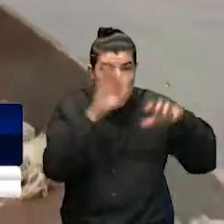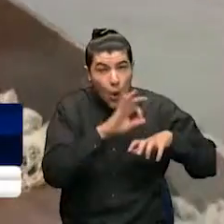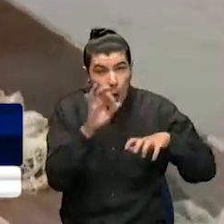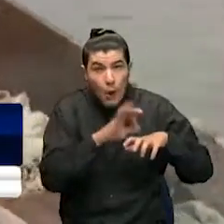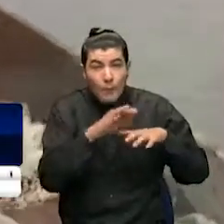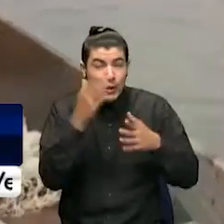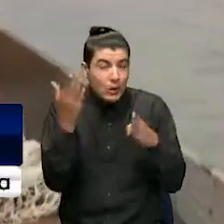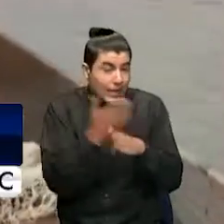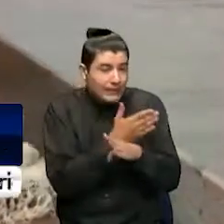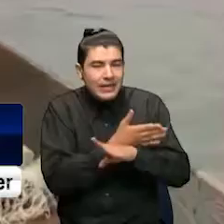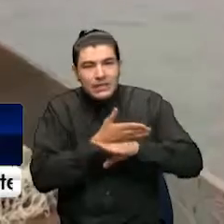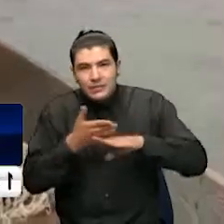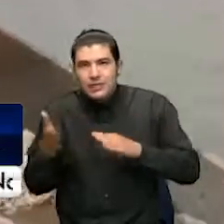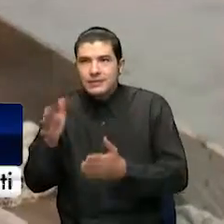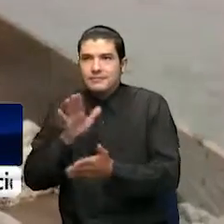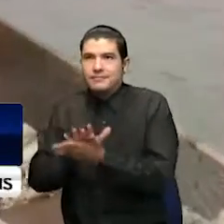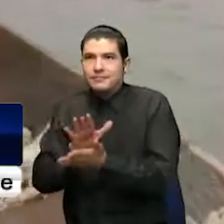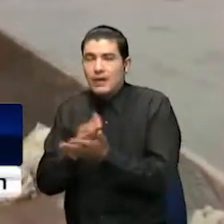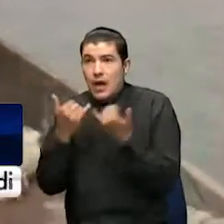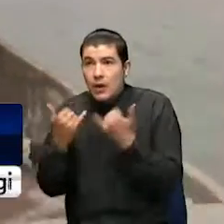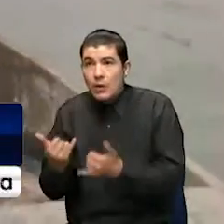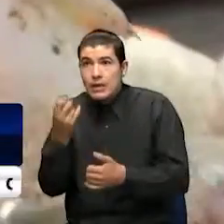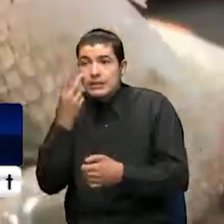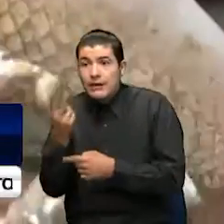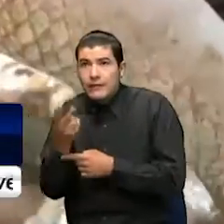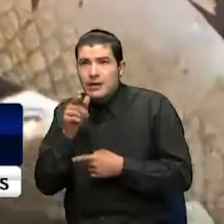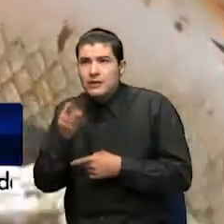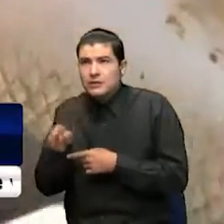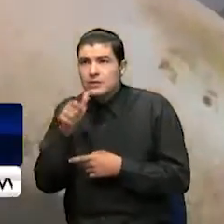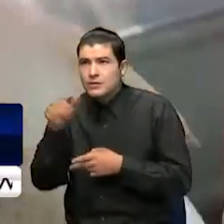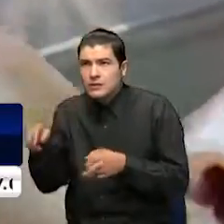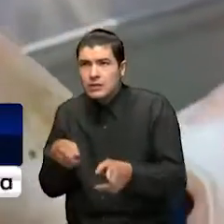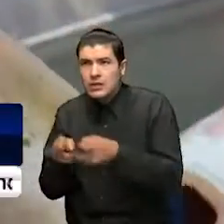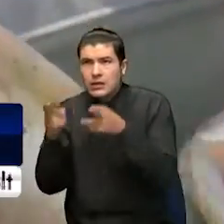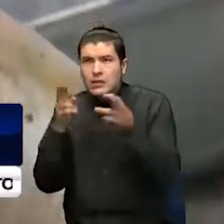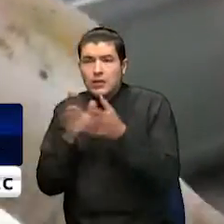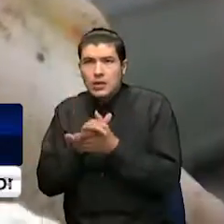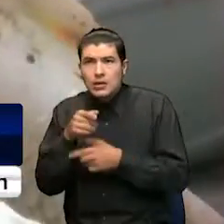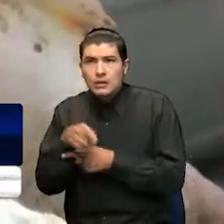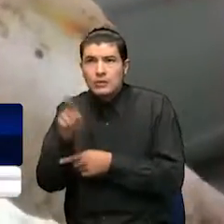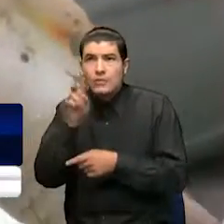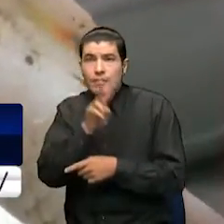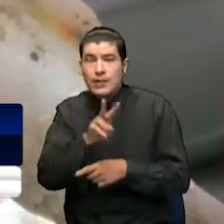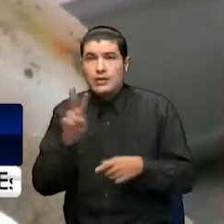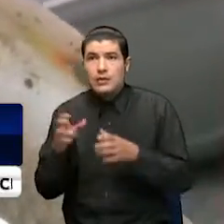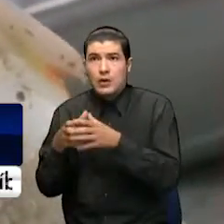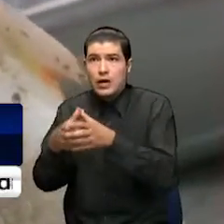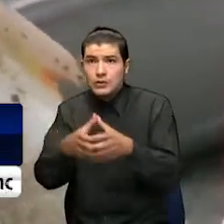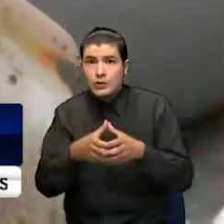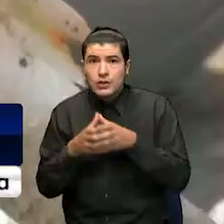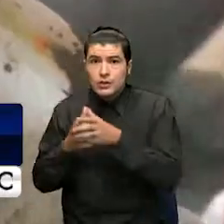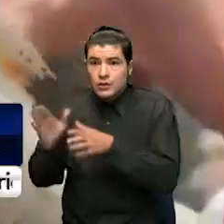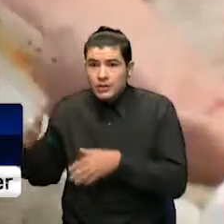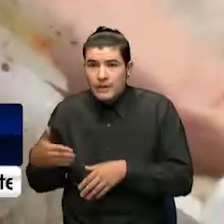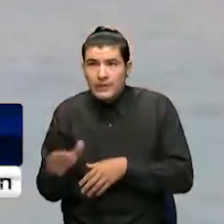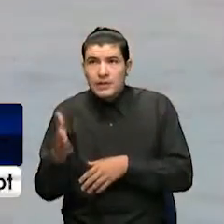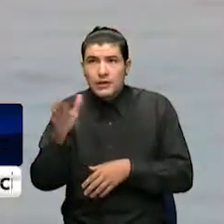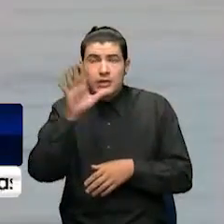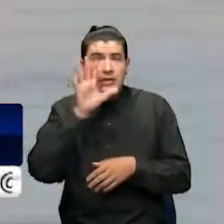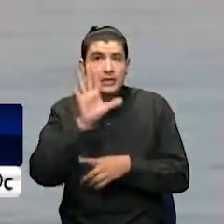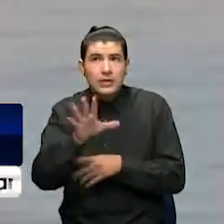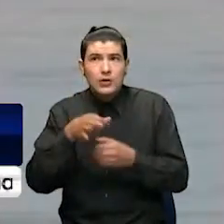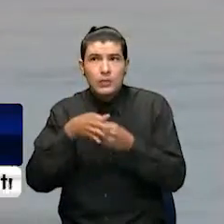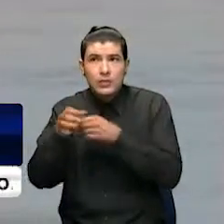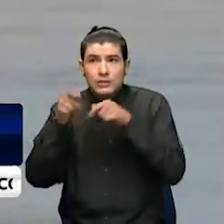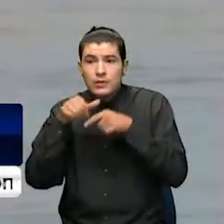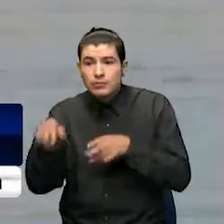se ve reflejado en estos momentos en la región de la ribera del Sogamoso. Las 22 asociaciones de pescadores de los 5 municipios del